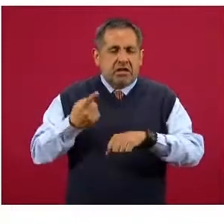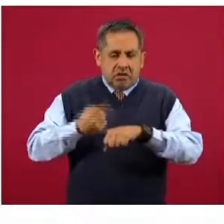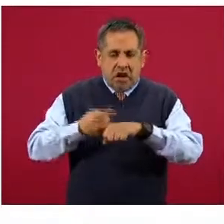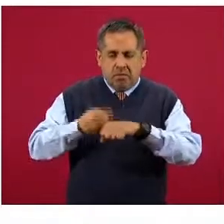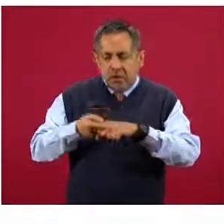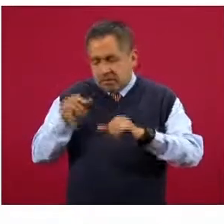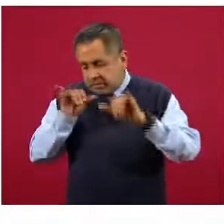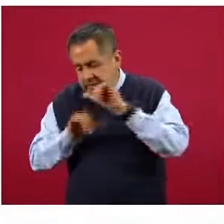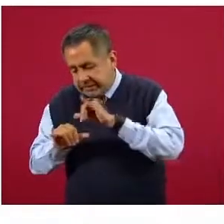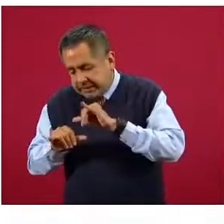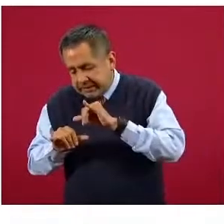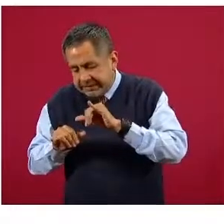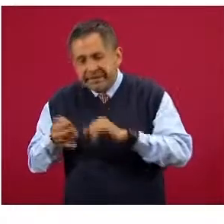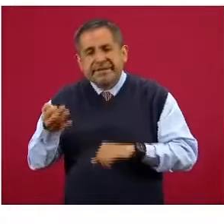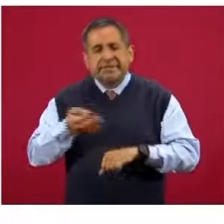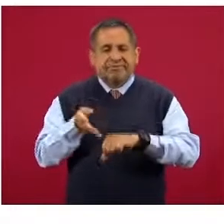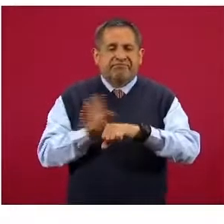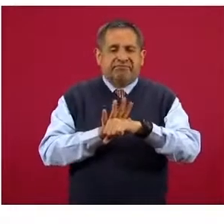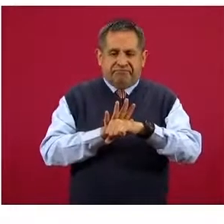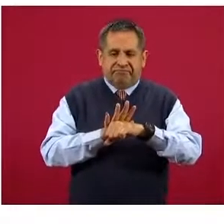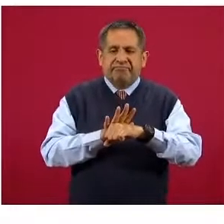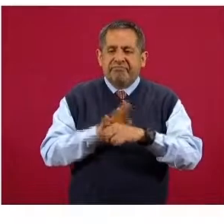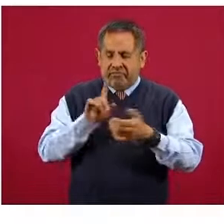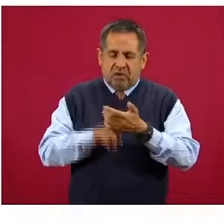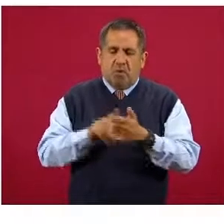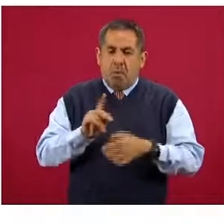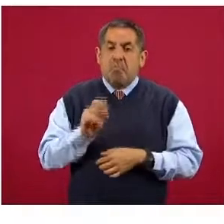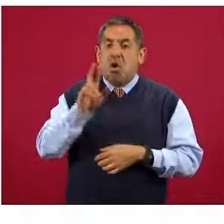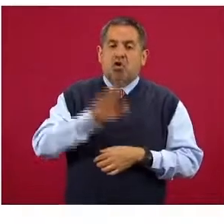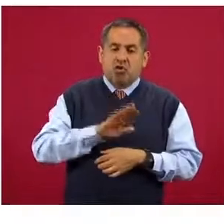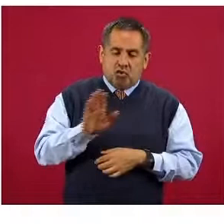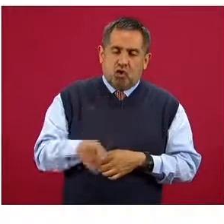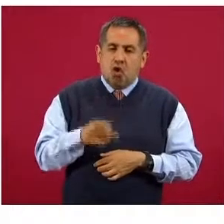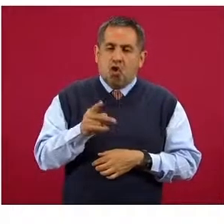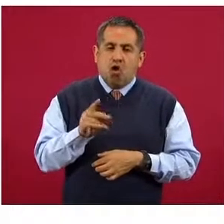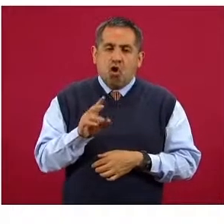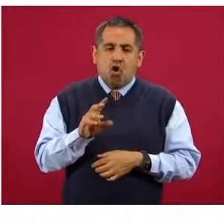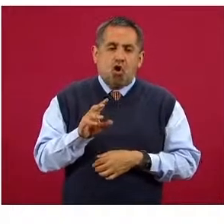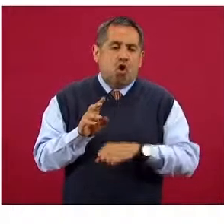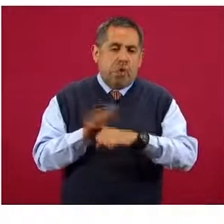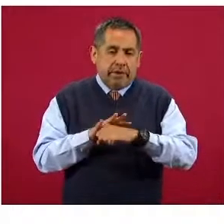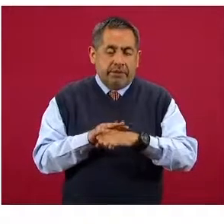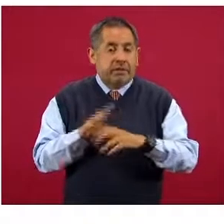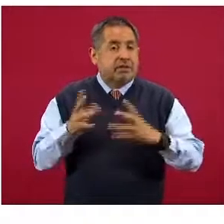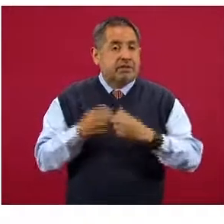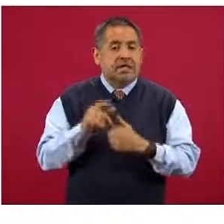laboratorio. Como podemos ver, son la gran mayoría y representan a